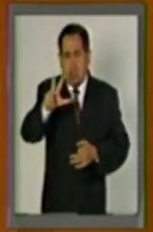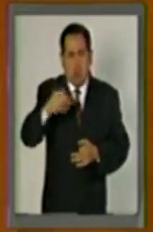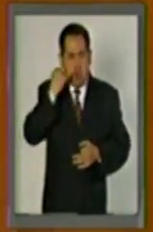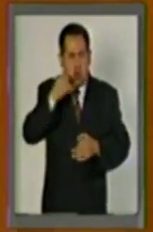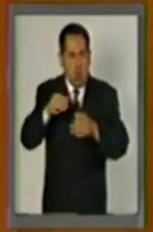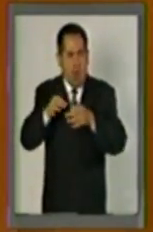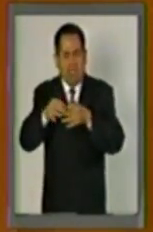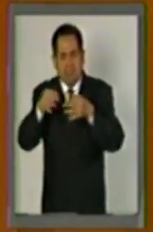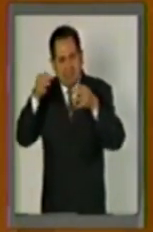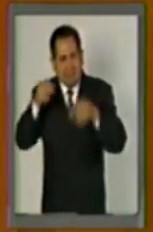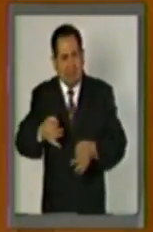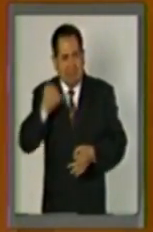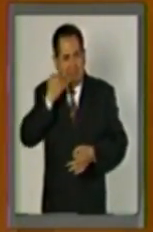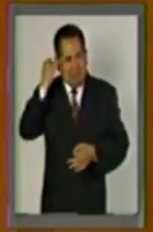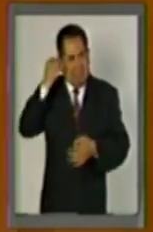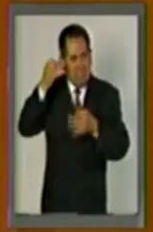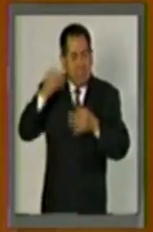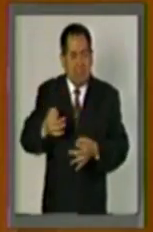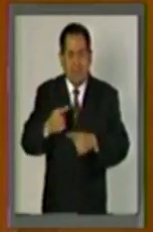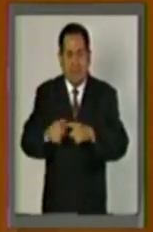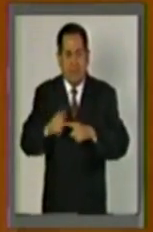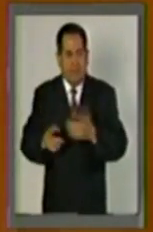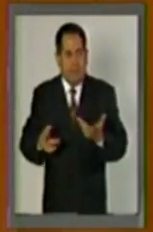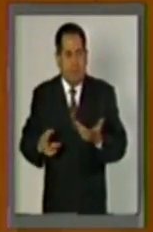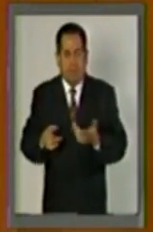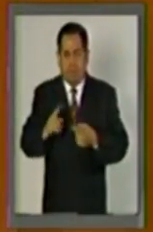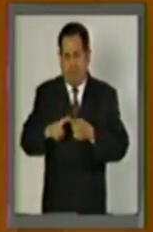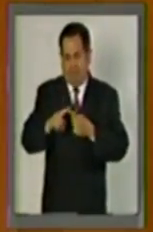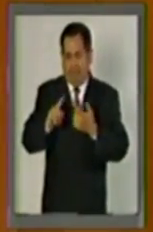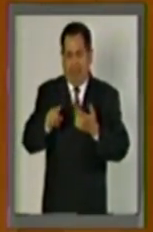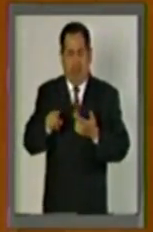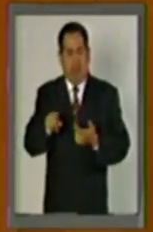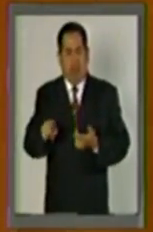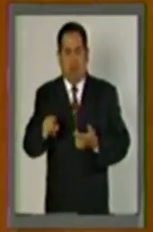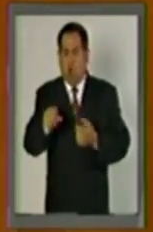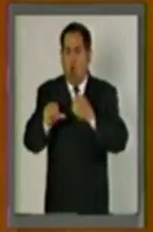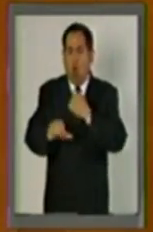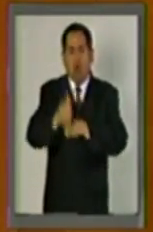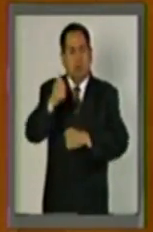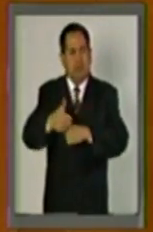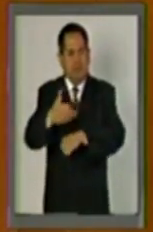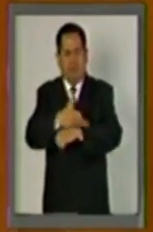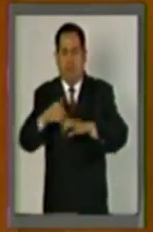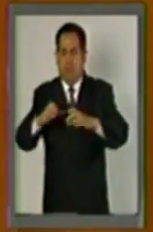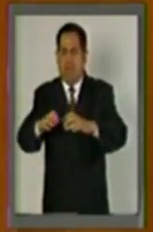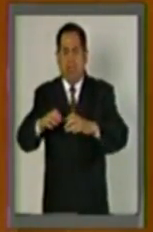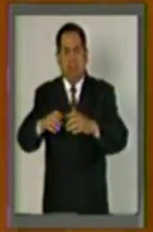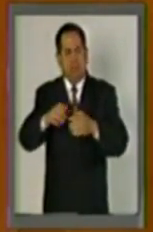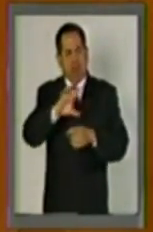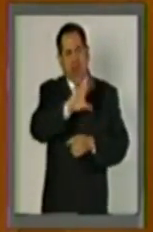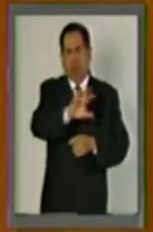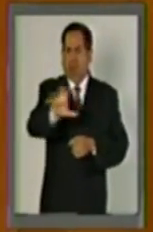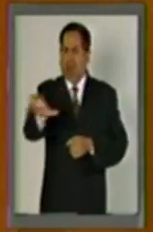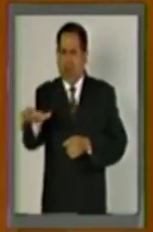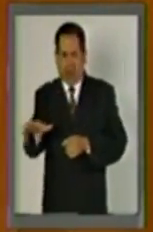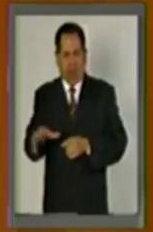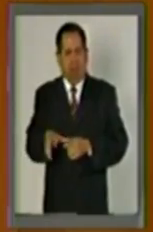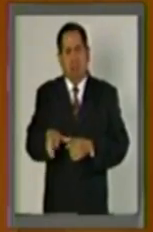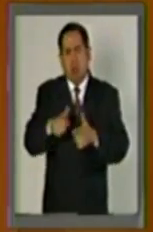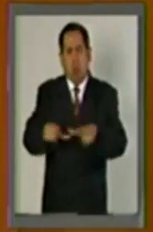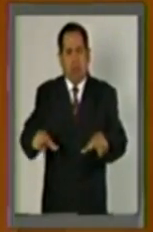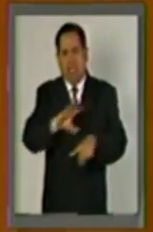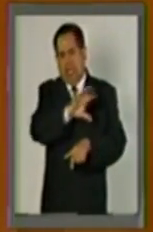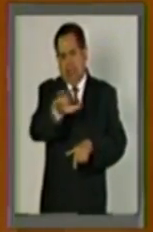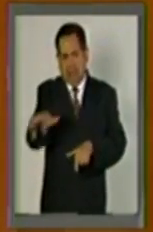los pueblos originarios de las 11 familias lingüísticas que tienen presencia